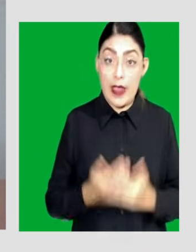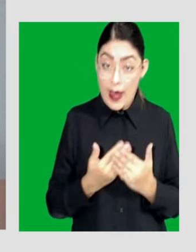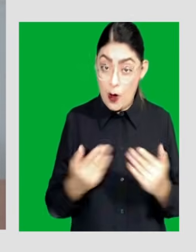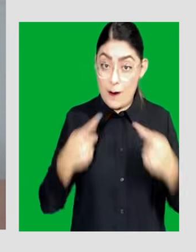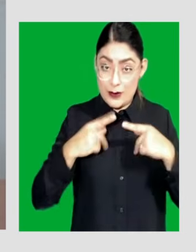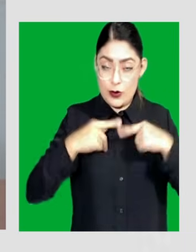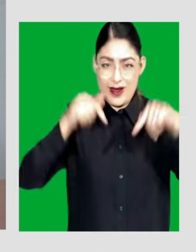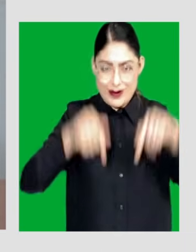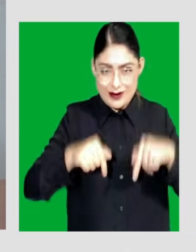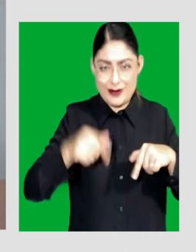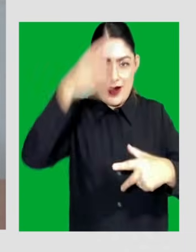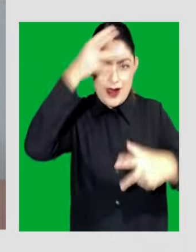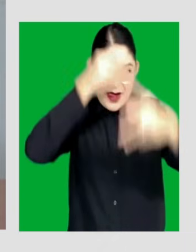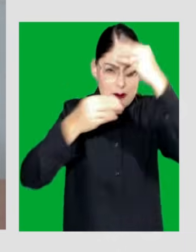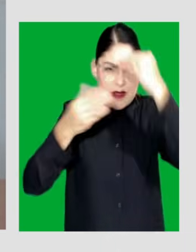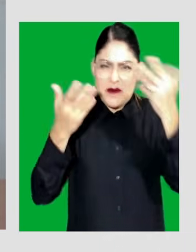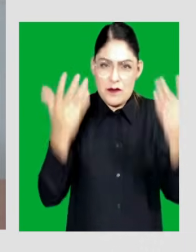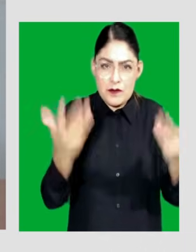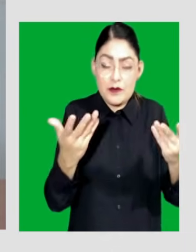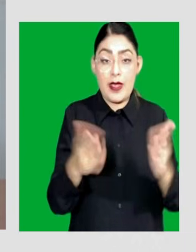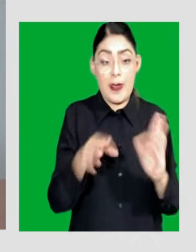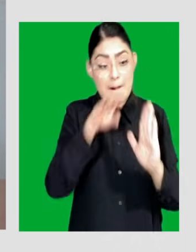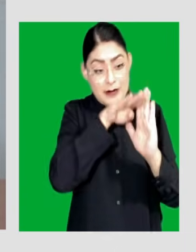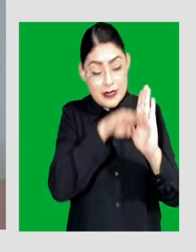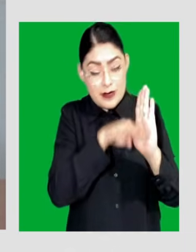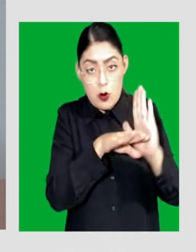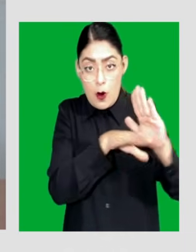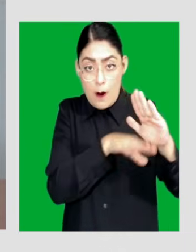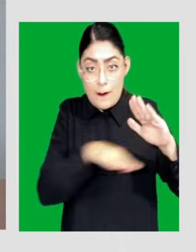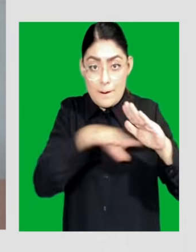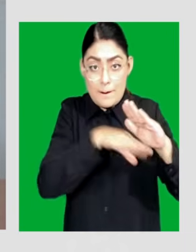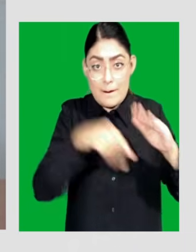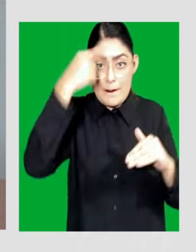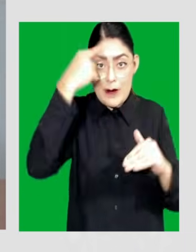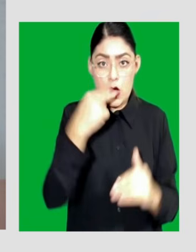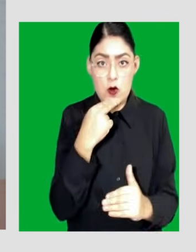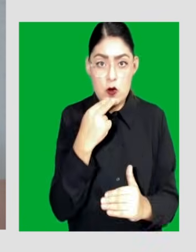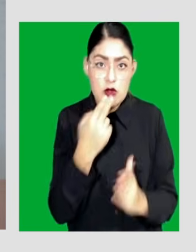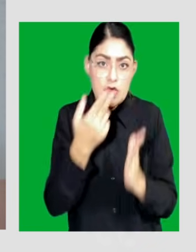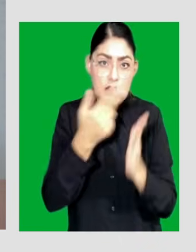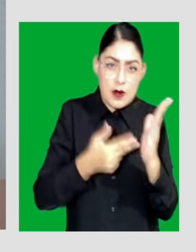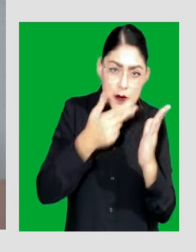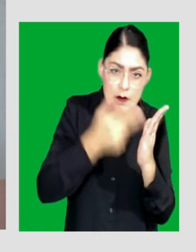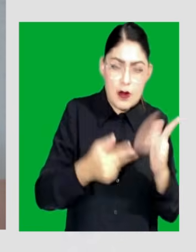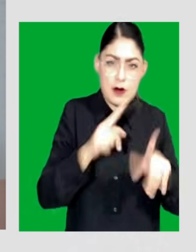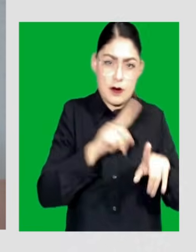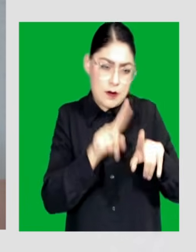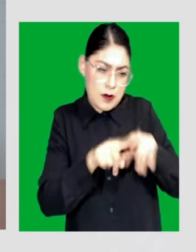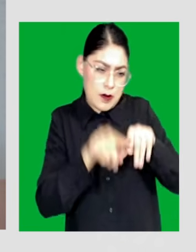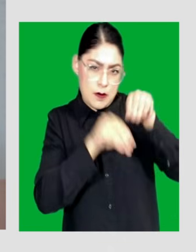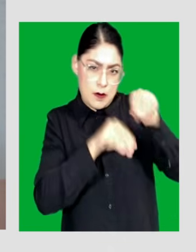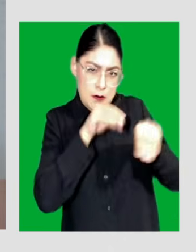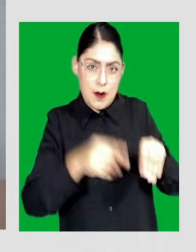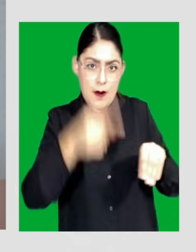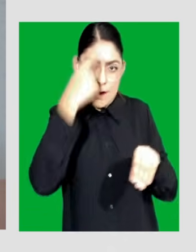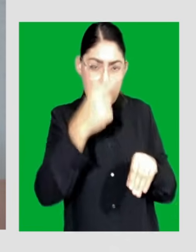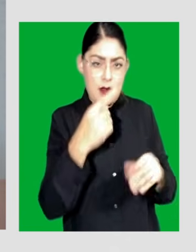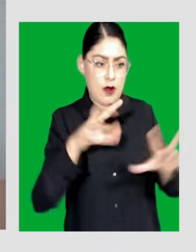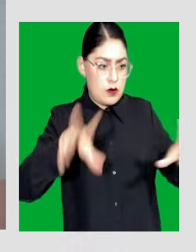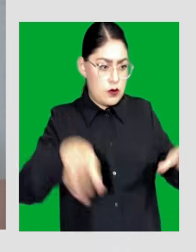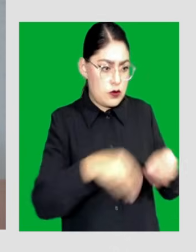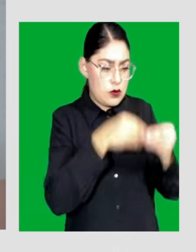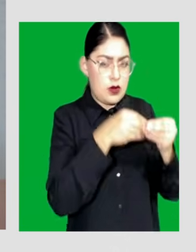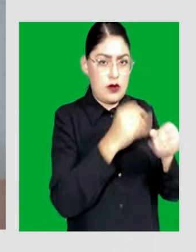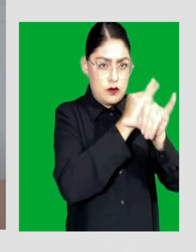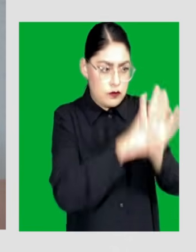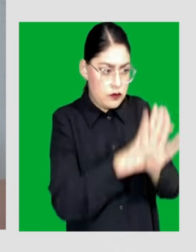curso aprenderán los principios básicos para utilizar herramientas que permitan integrar, visualizar y